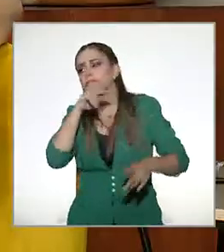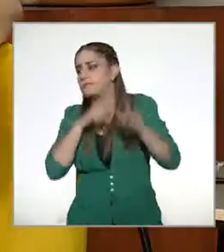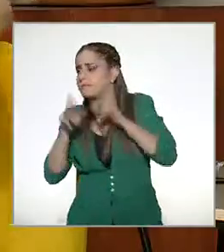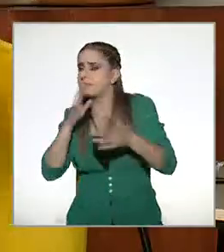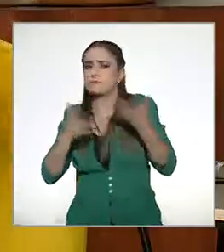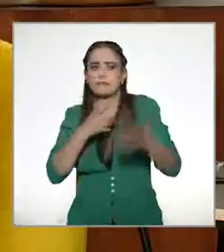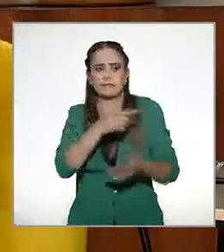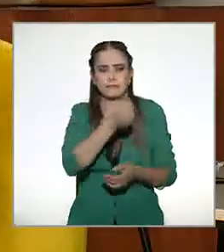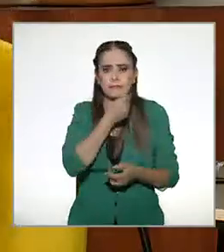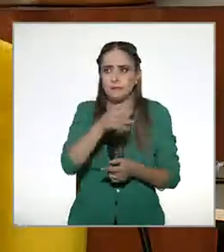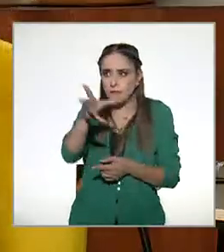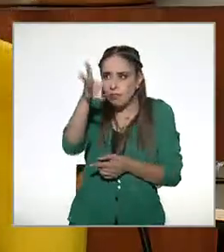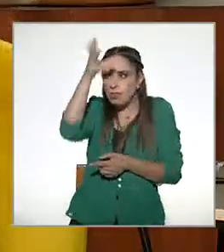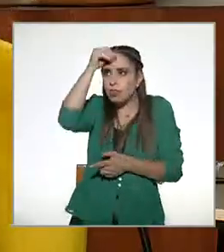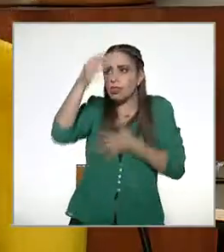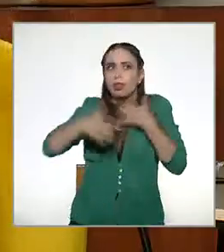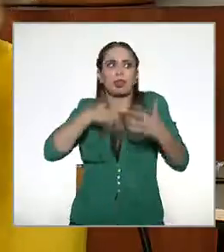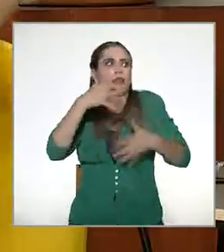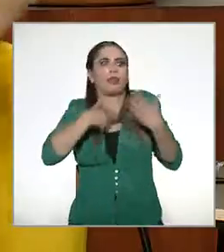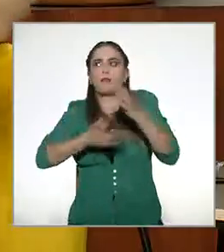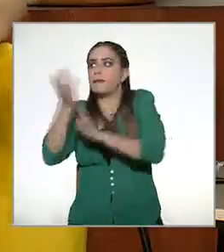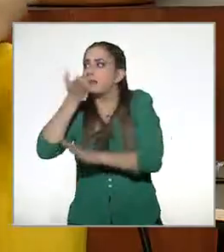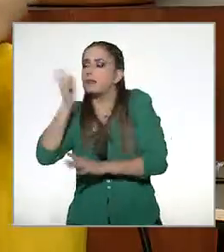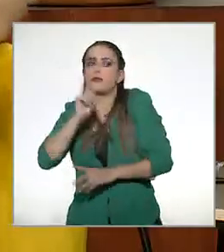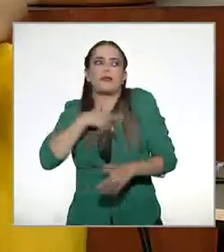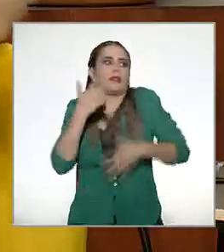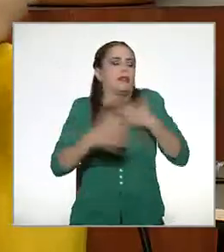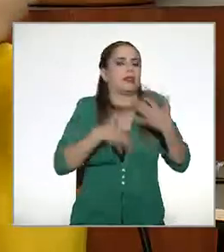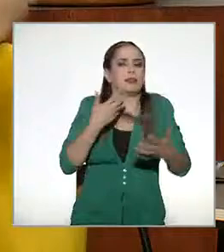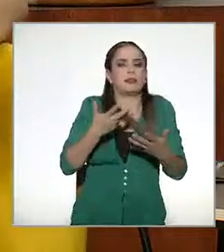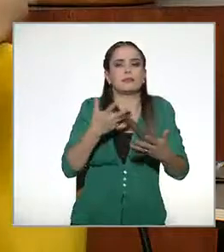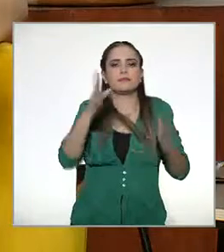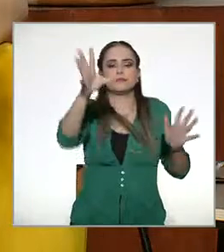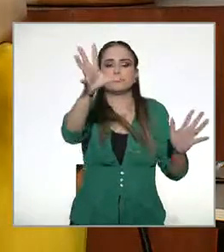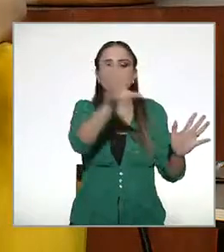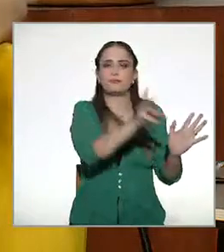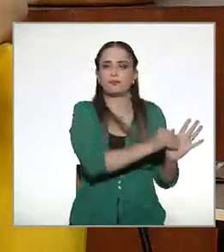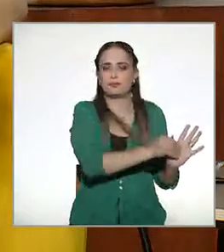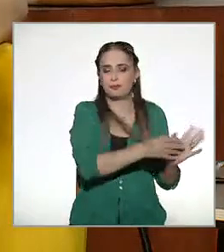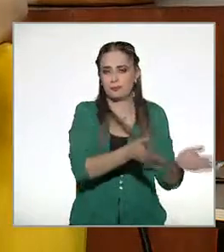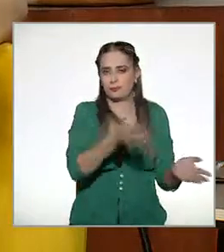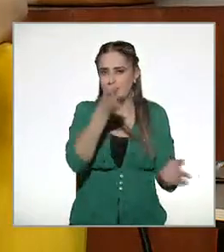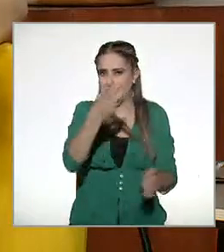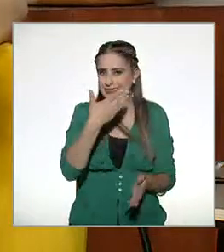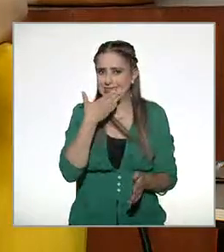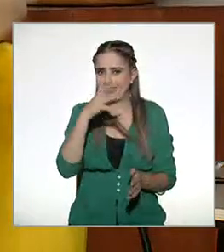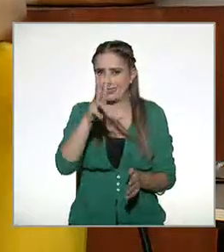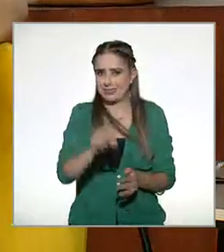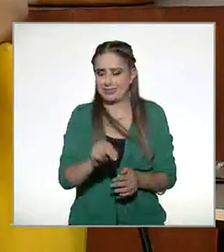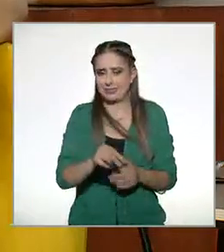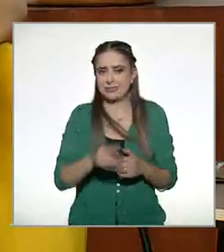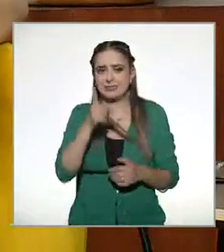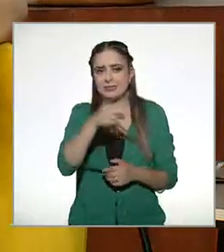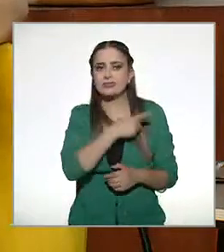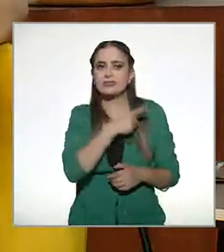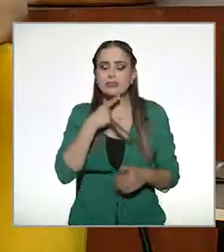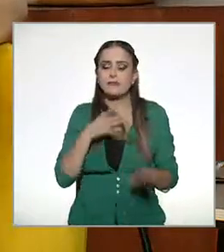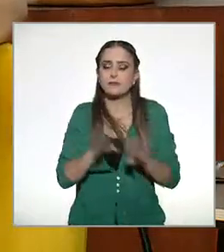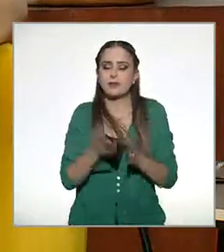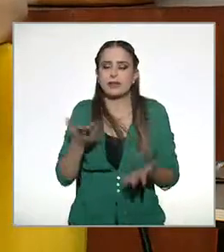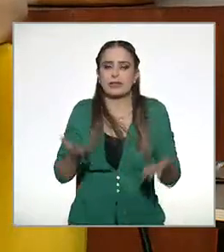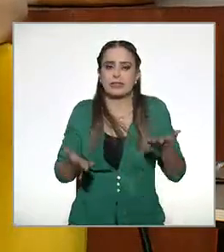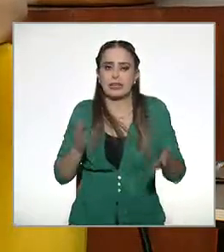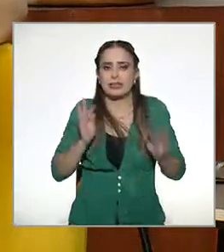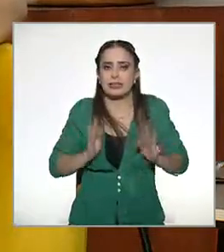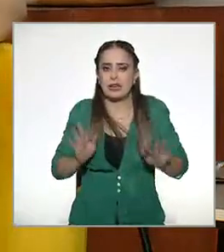sí hay que hacerlo todo en equilibrio porque cualquier polaridad no es buena entonces equilibrar también esa parte